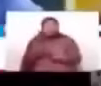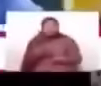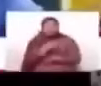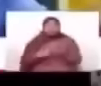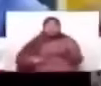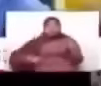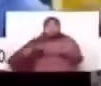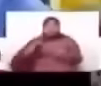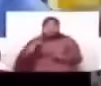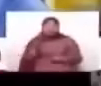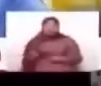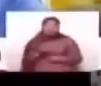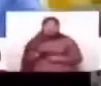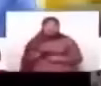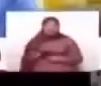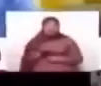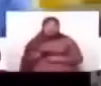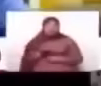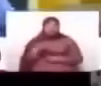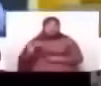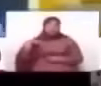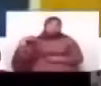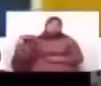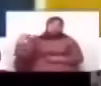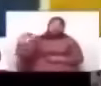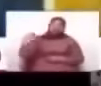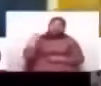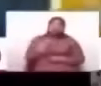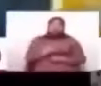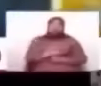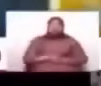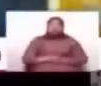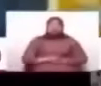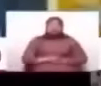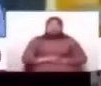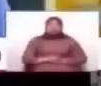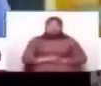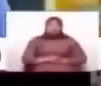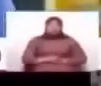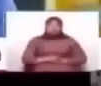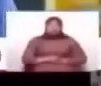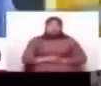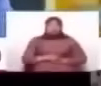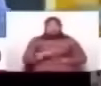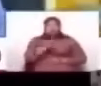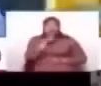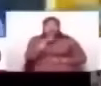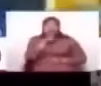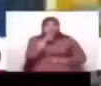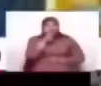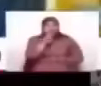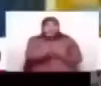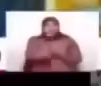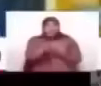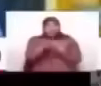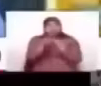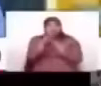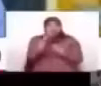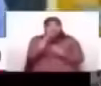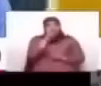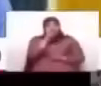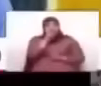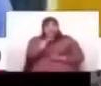selenski el presidente este de allá de Ucrania a mal Hablar a ofender